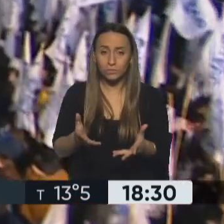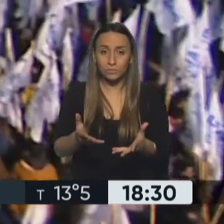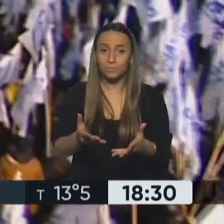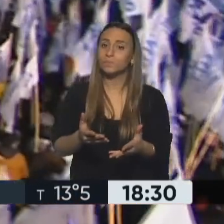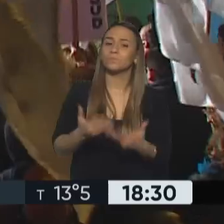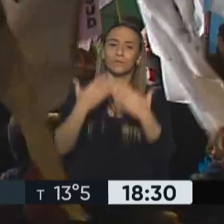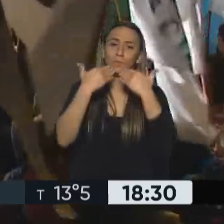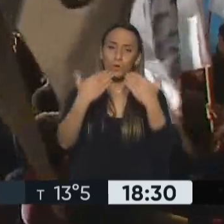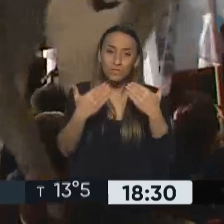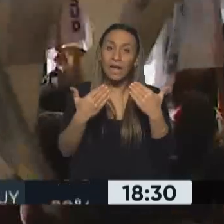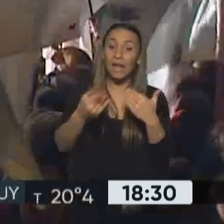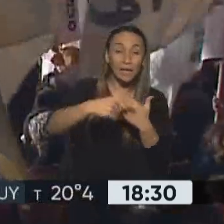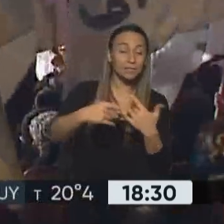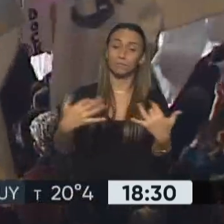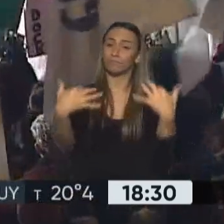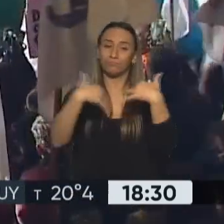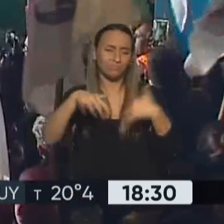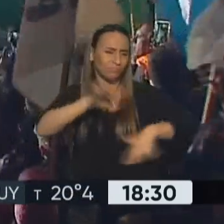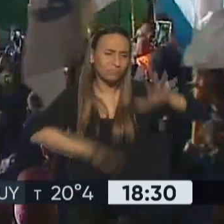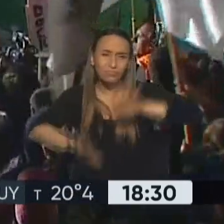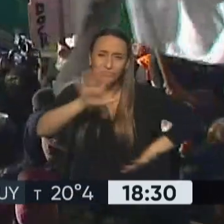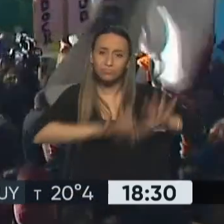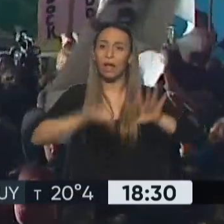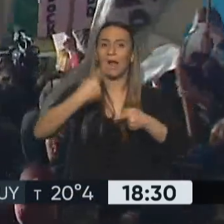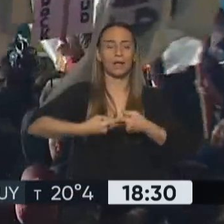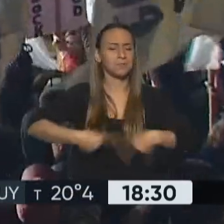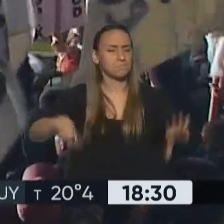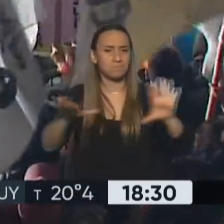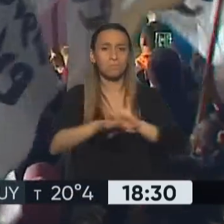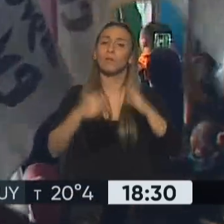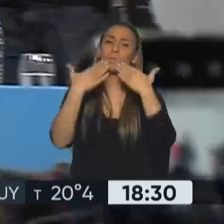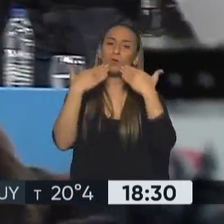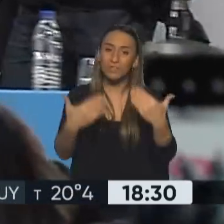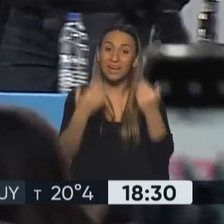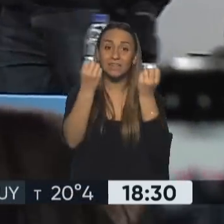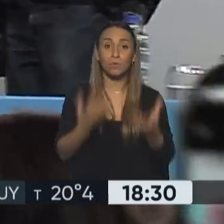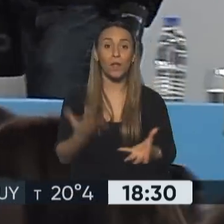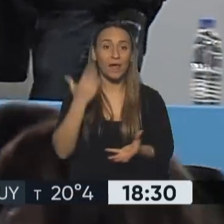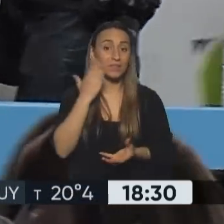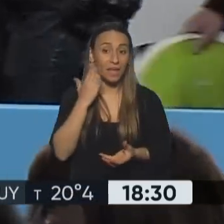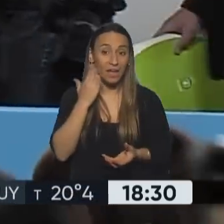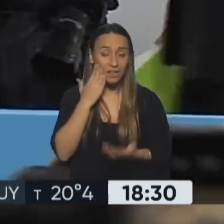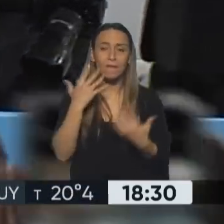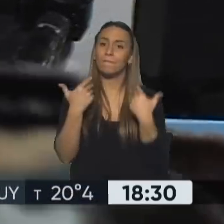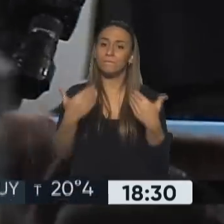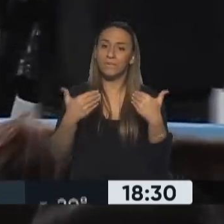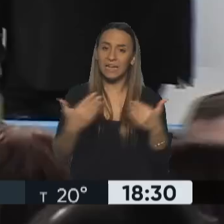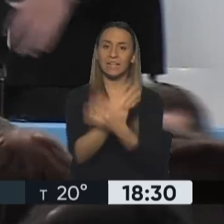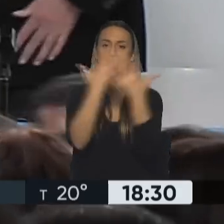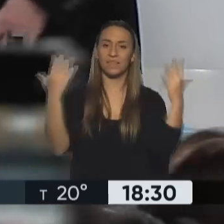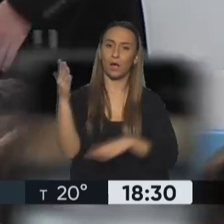para que este acto salga. Muchísimas gracias, muy buenas tardes, feliz Día